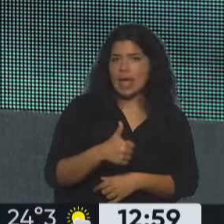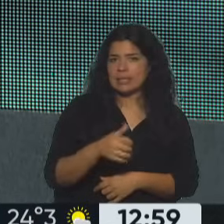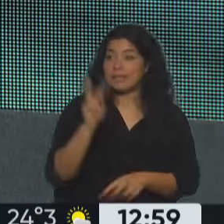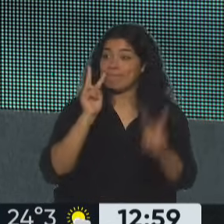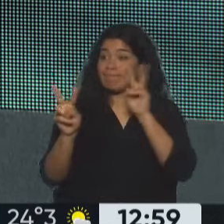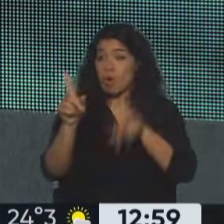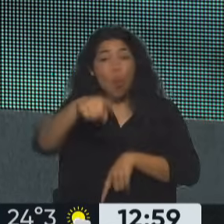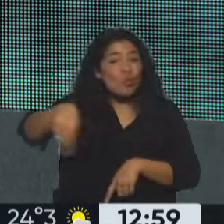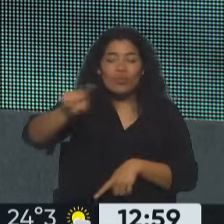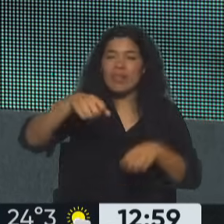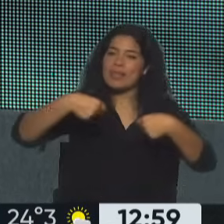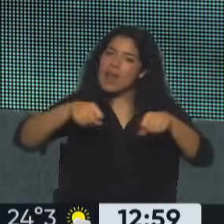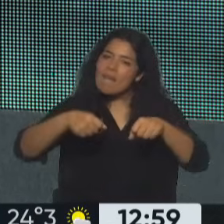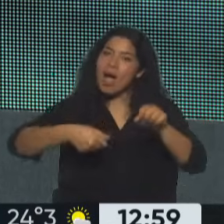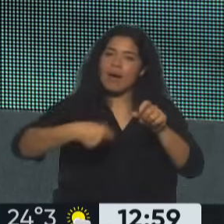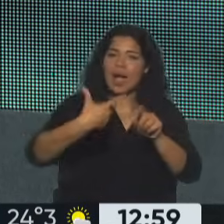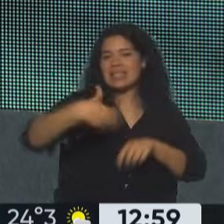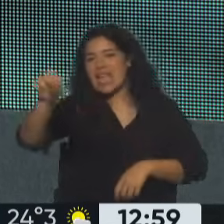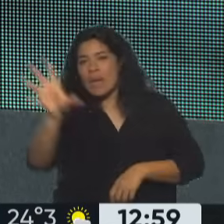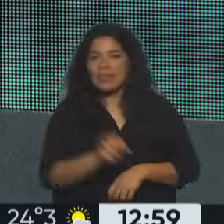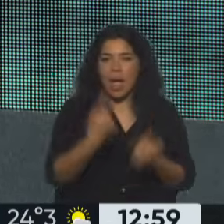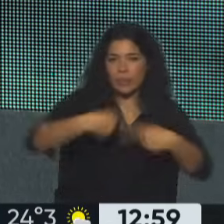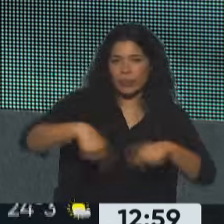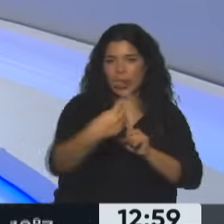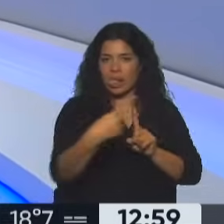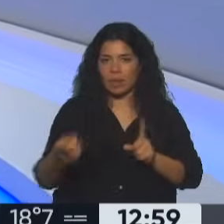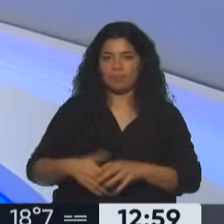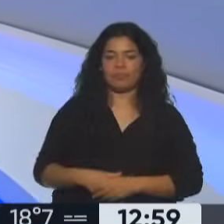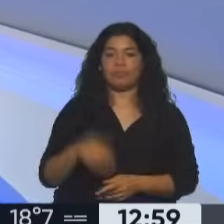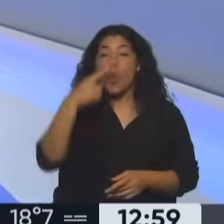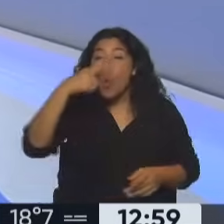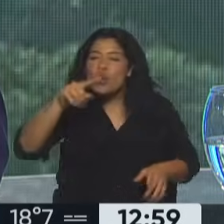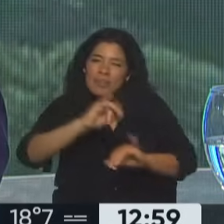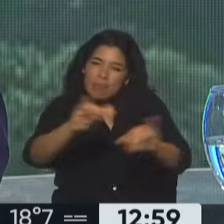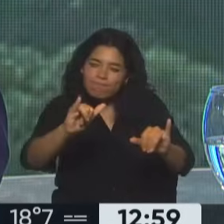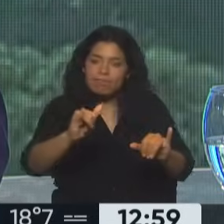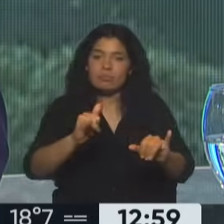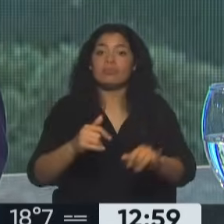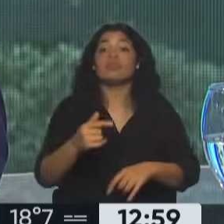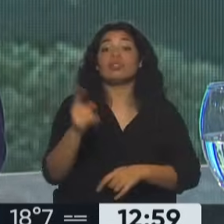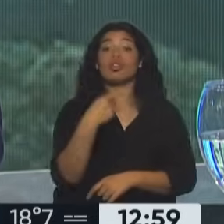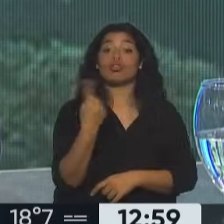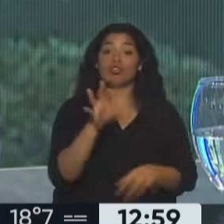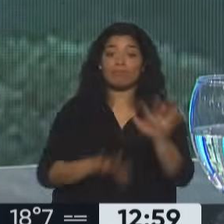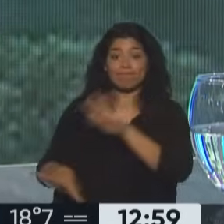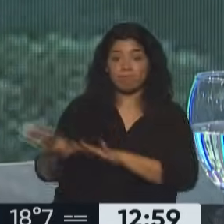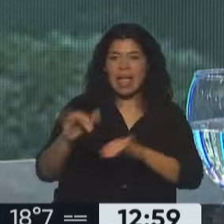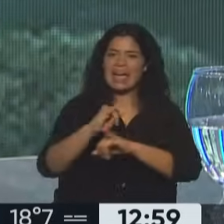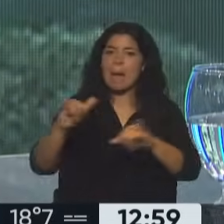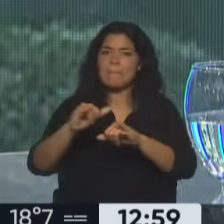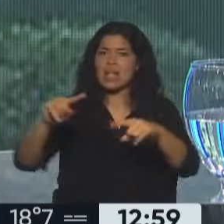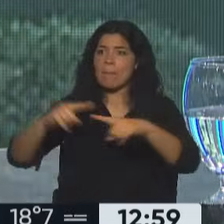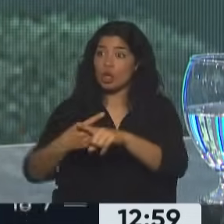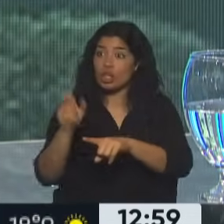trabajando durante todo el día así que bueno estaremos siguiendo la última vamos a hacer estamos organizando una contra campaña que diga